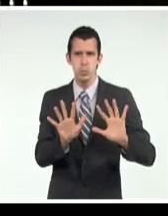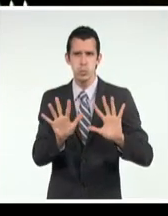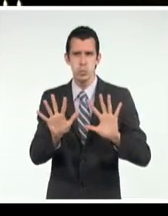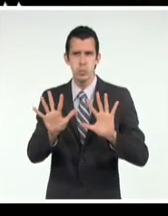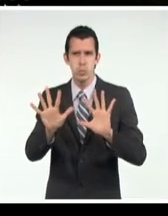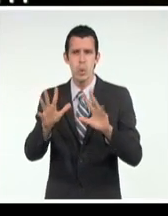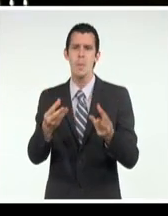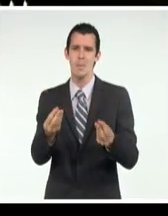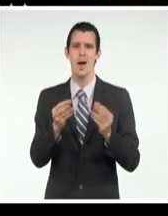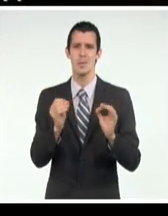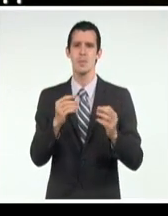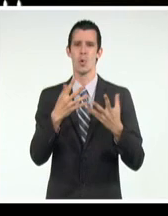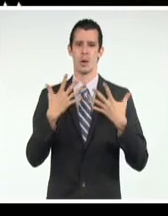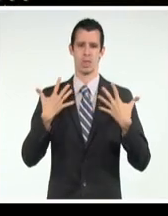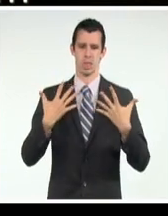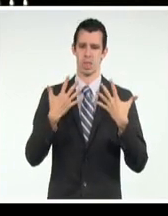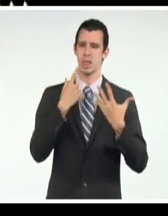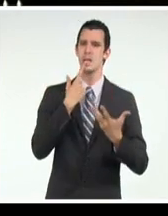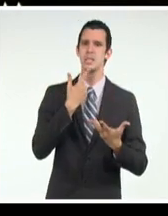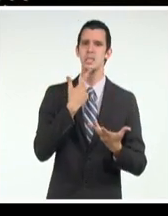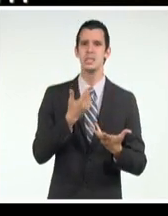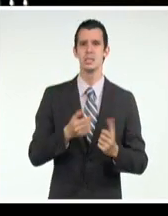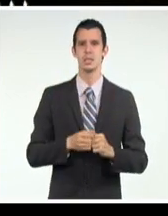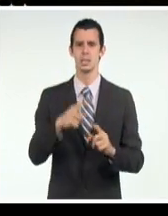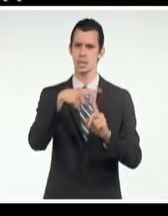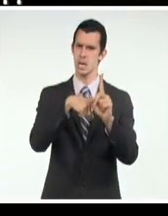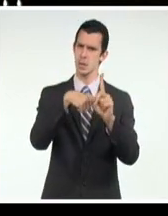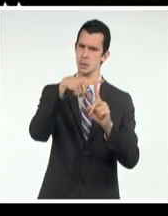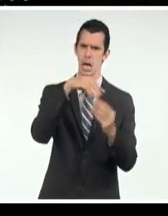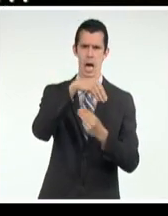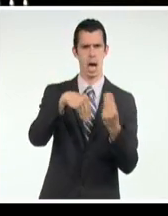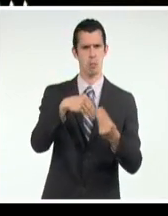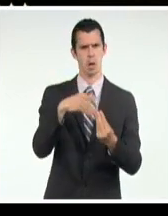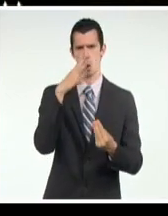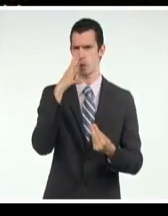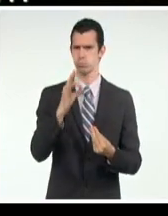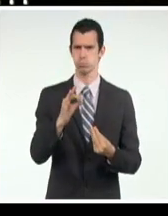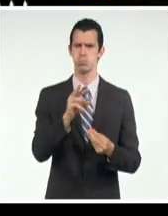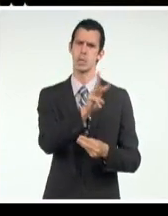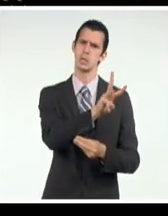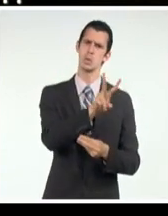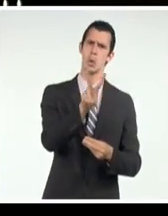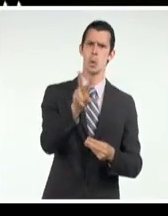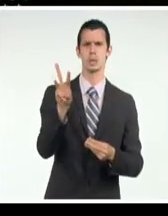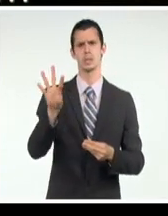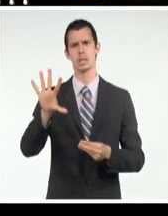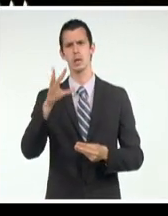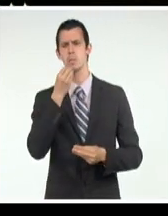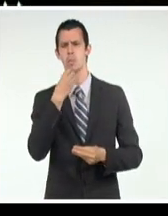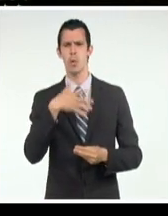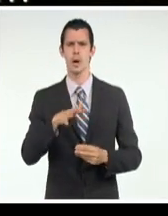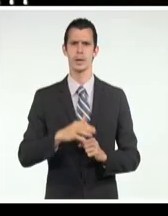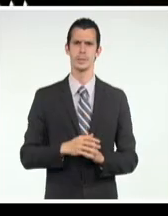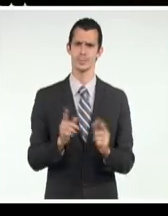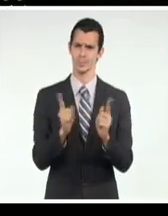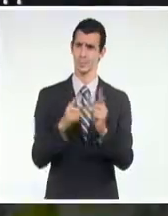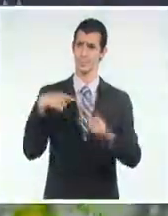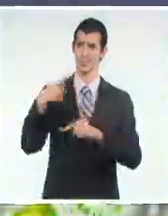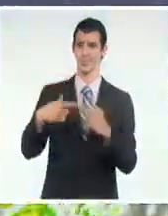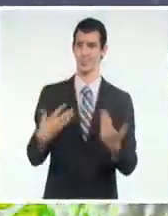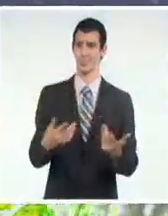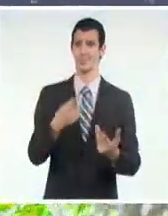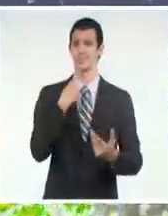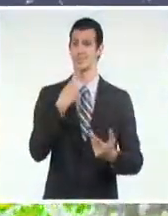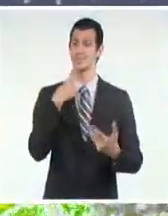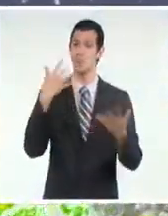el área. Las temperaturas con poca variación, las máximas entre 32 y 35 grados Celsius. En resumen, para mañana, un día cálido con